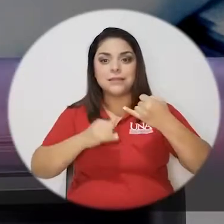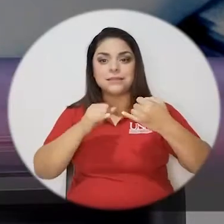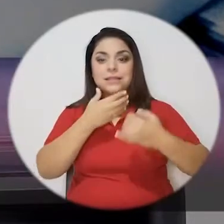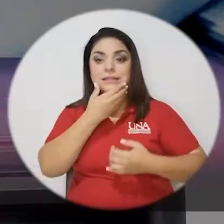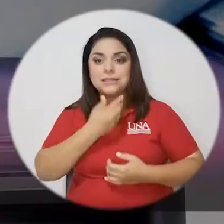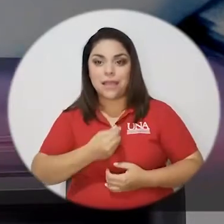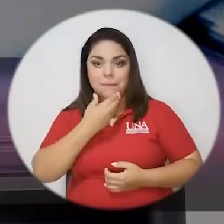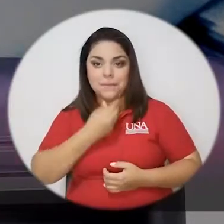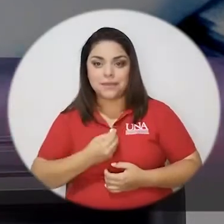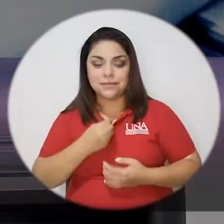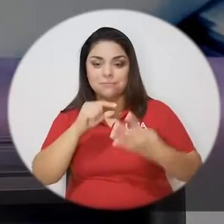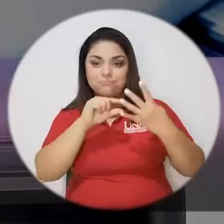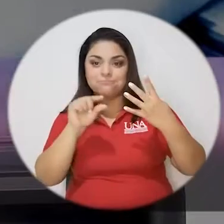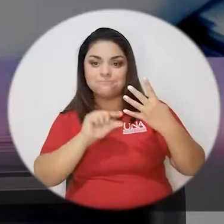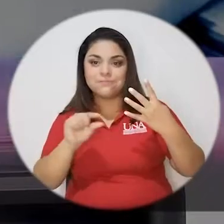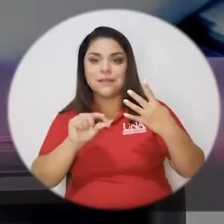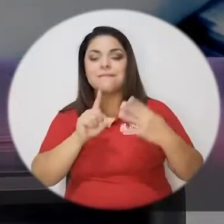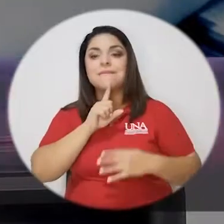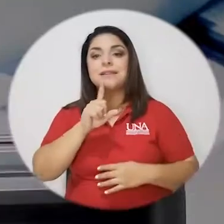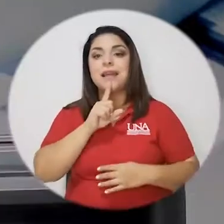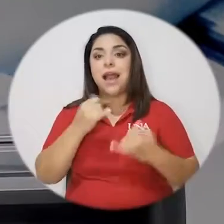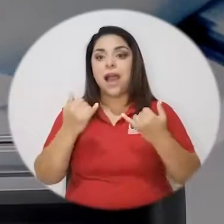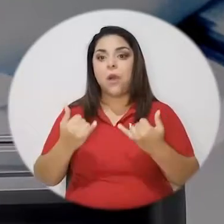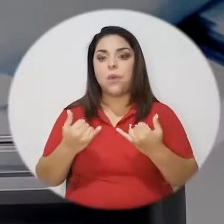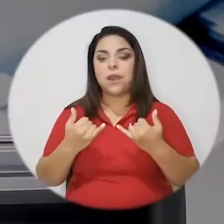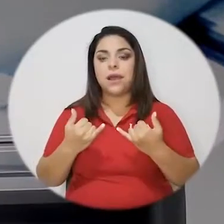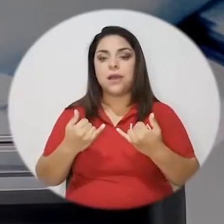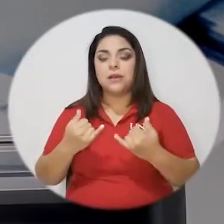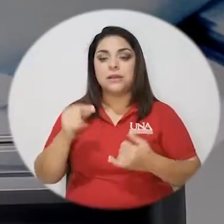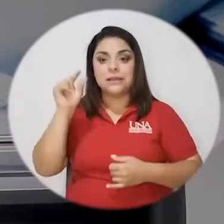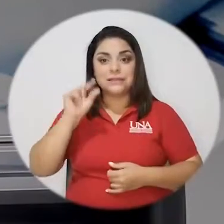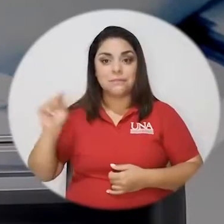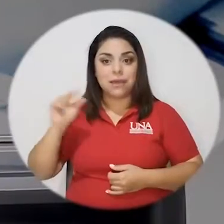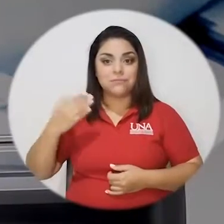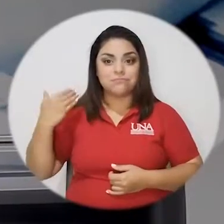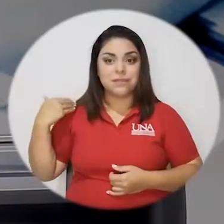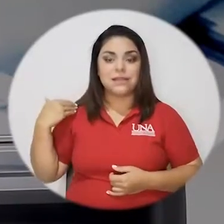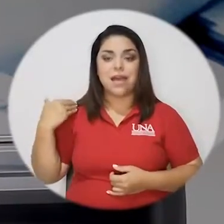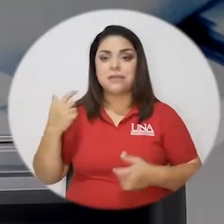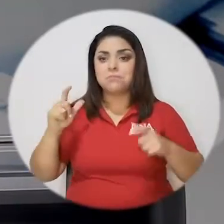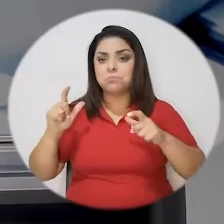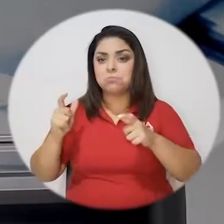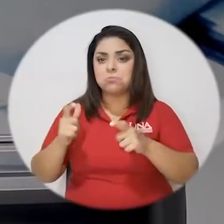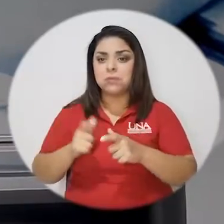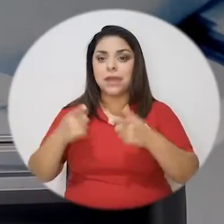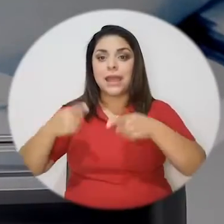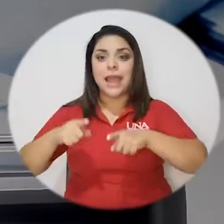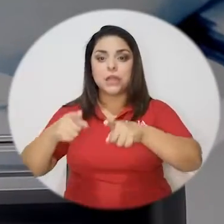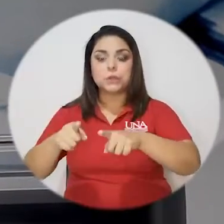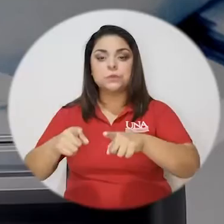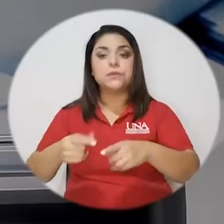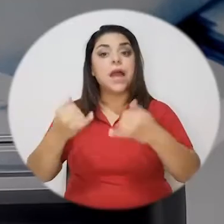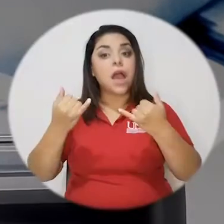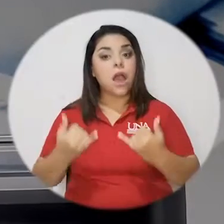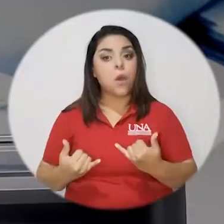que nos ha tenido afortunadamente en las últimas semanas con esta cantidad de casos, que ahora estamos en un planito,